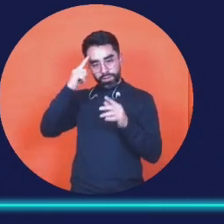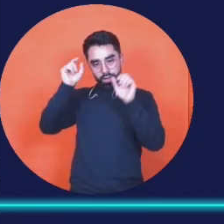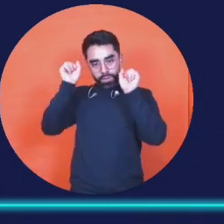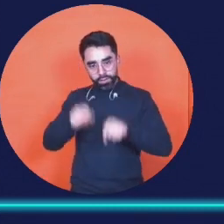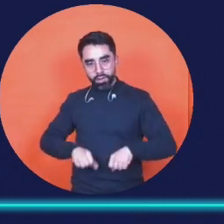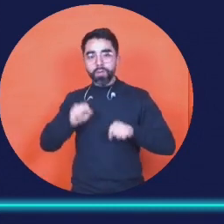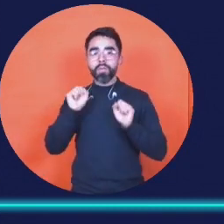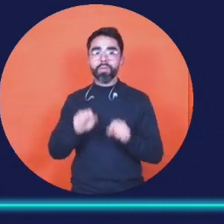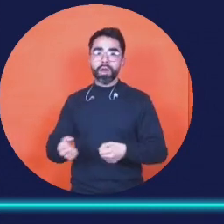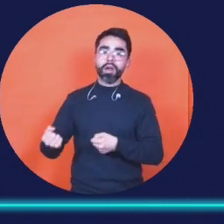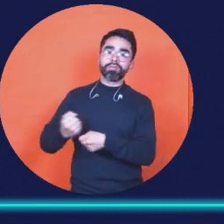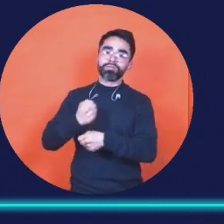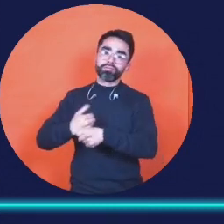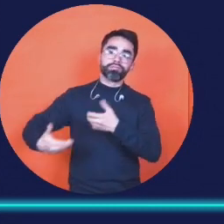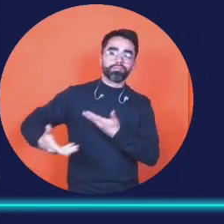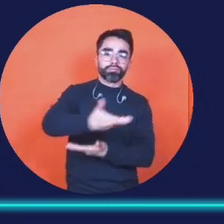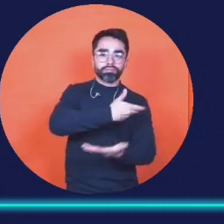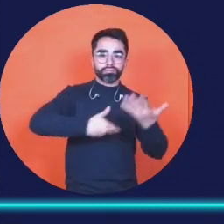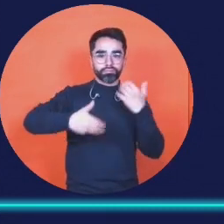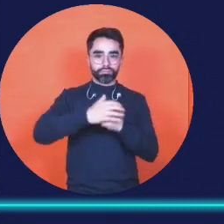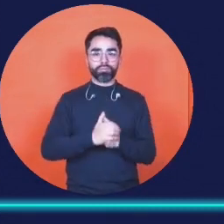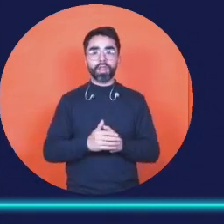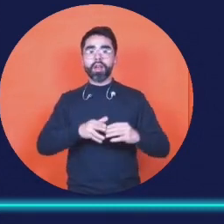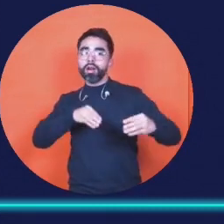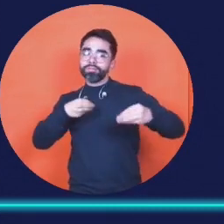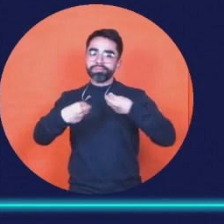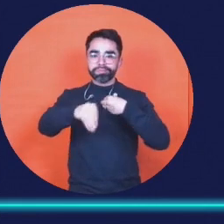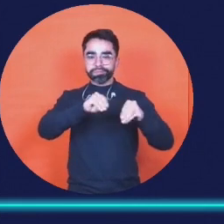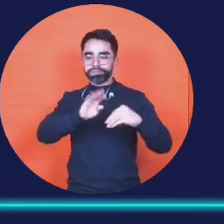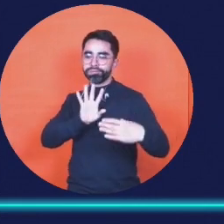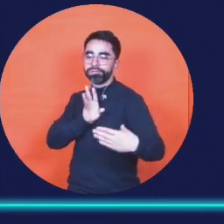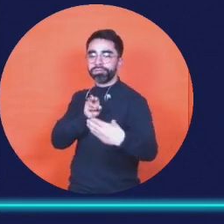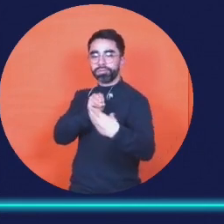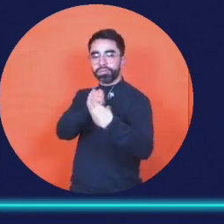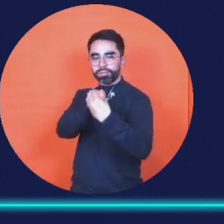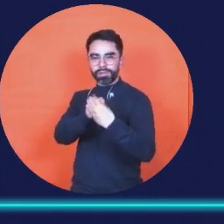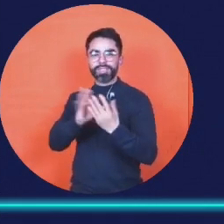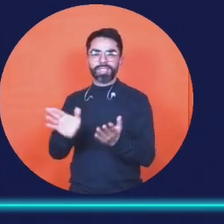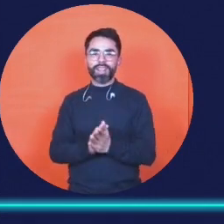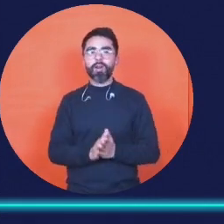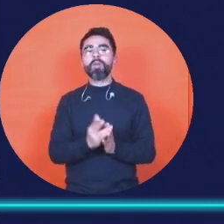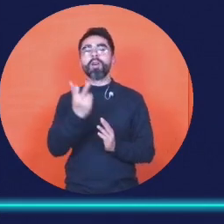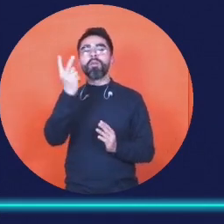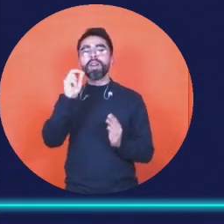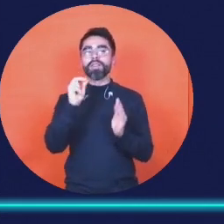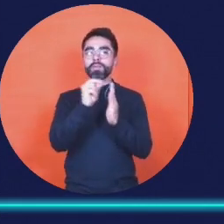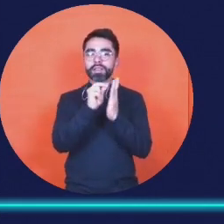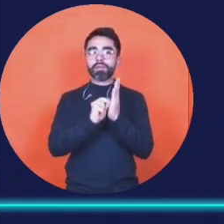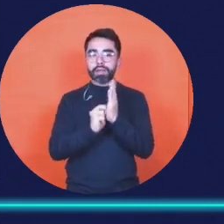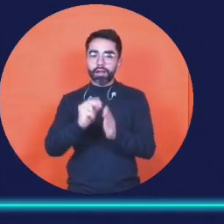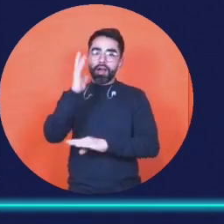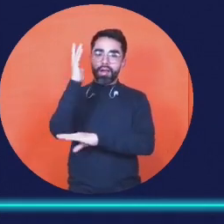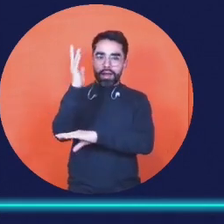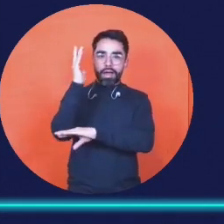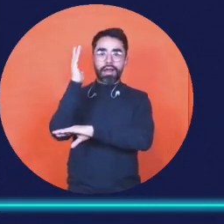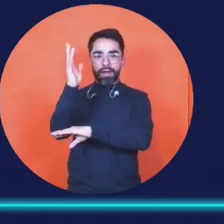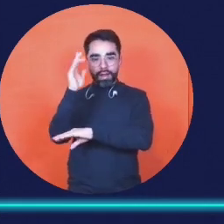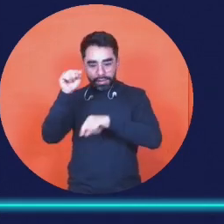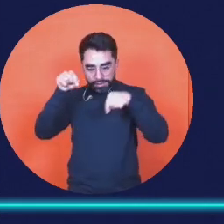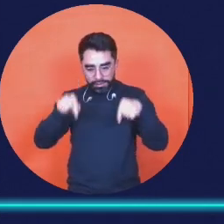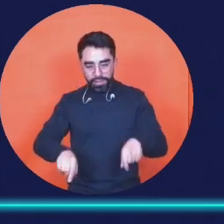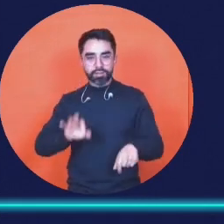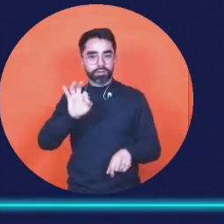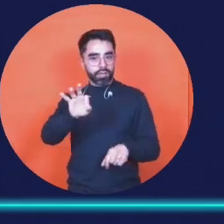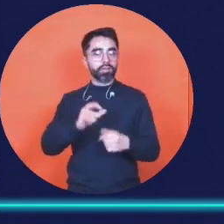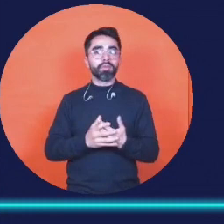equipo. Ser flexible, adaptarse, ya hemos mencionado que lo han escuchado como 20 veces en todas las conferencias, que esta es una industria que cambia